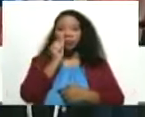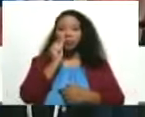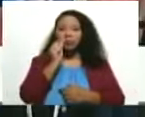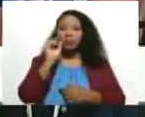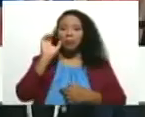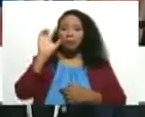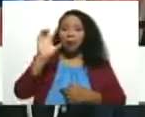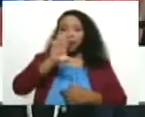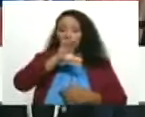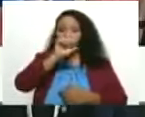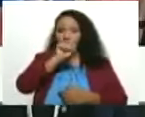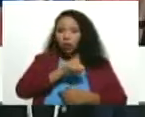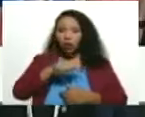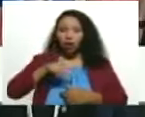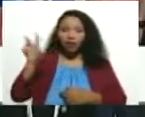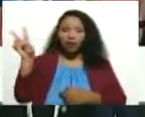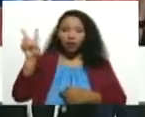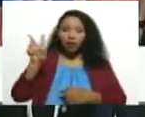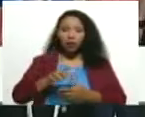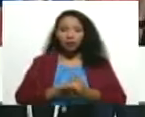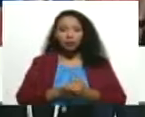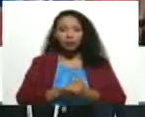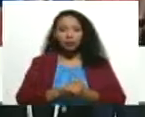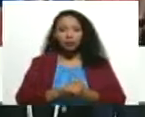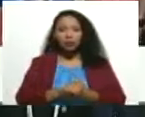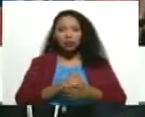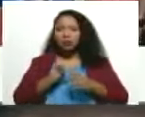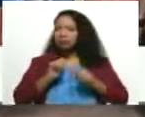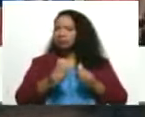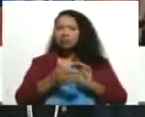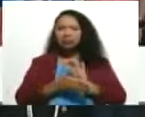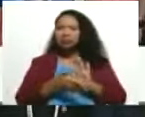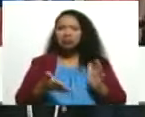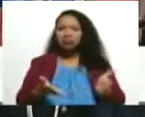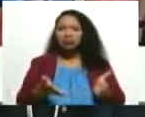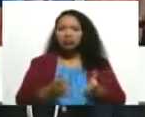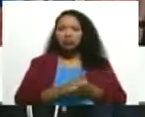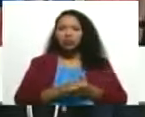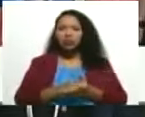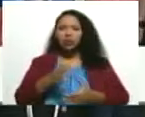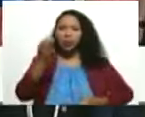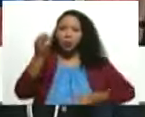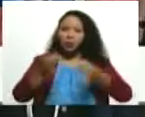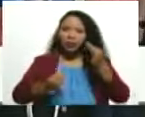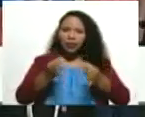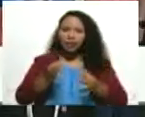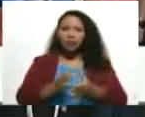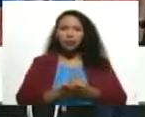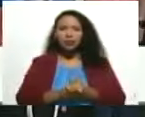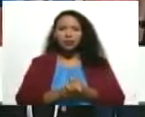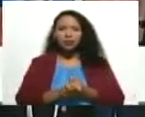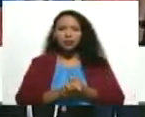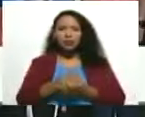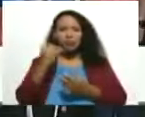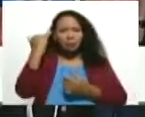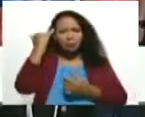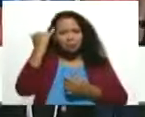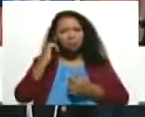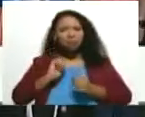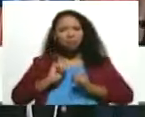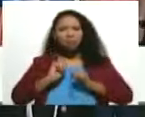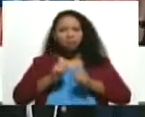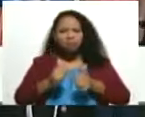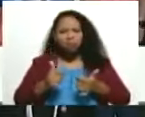patriotas de Venezuela. Una iniciativa de justicia, una iniciativa